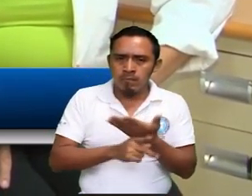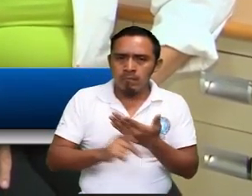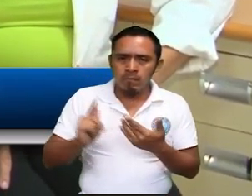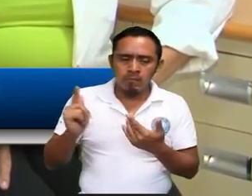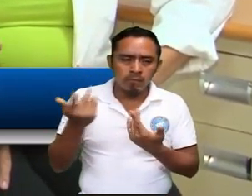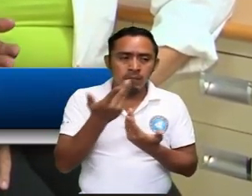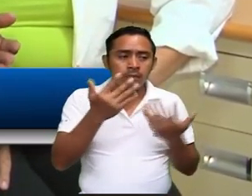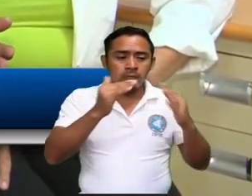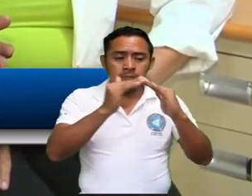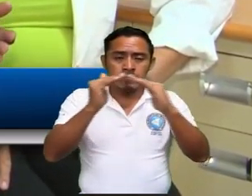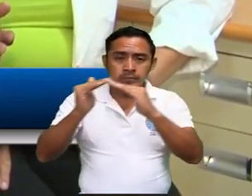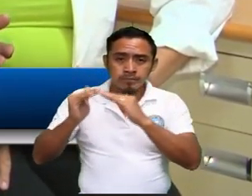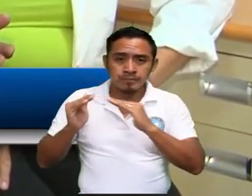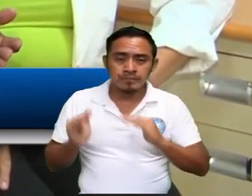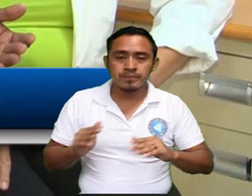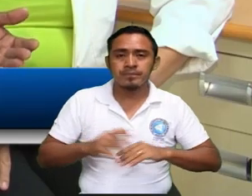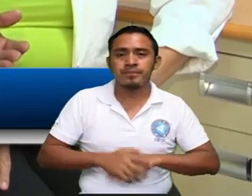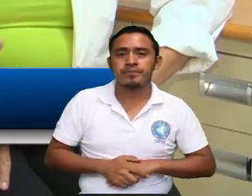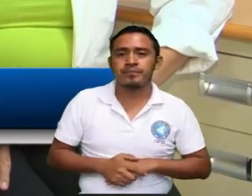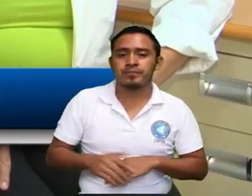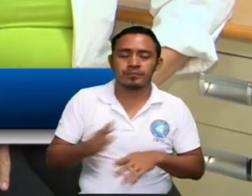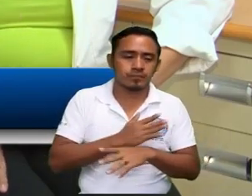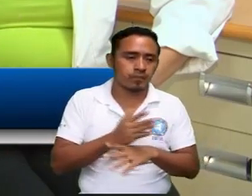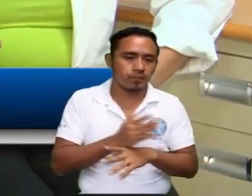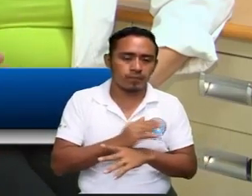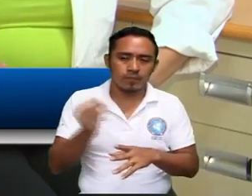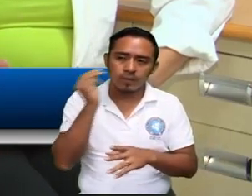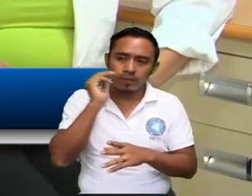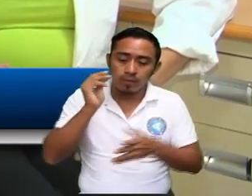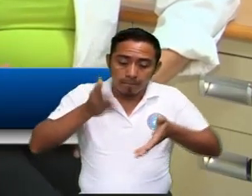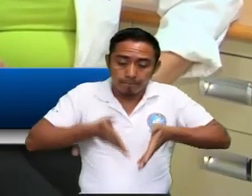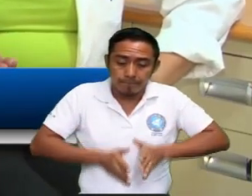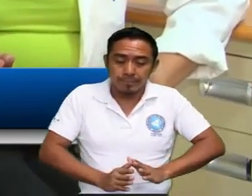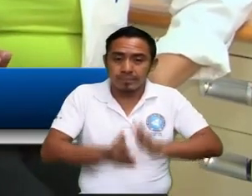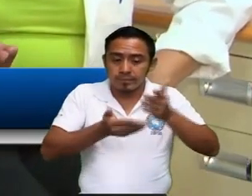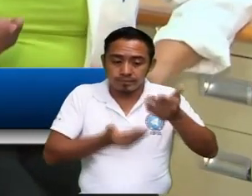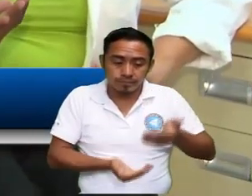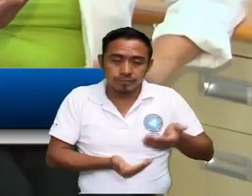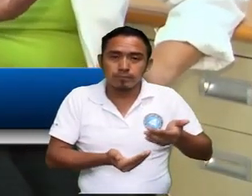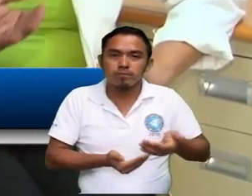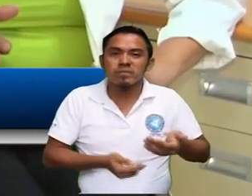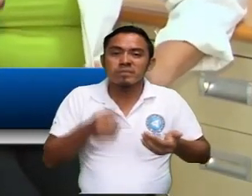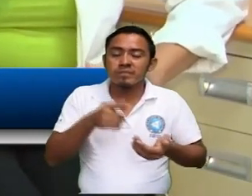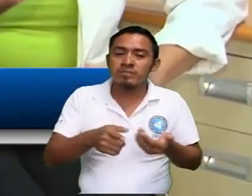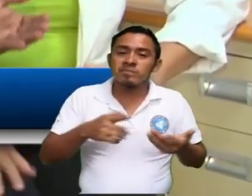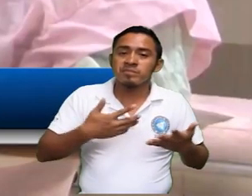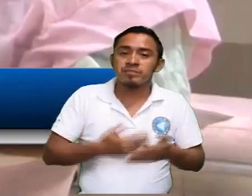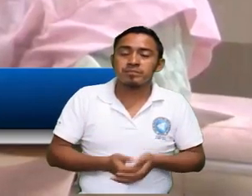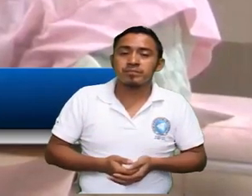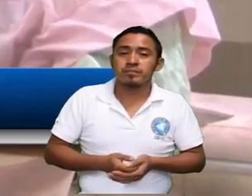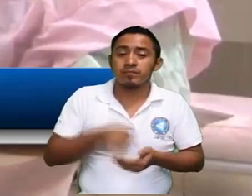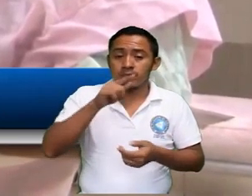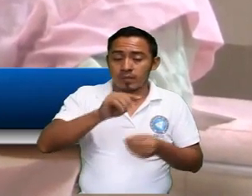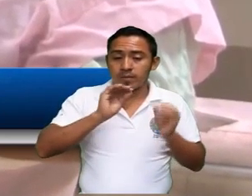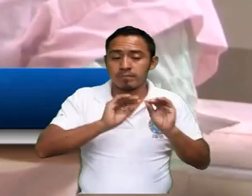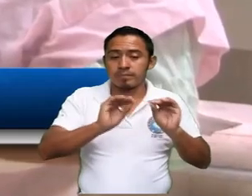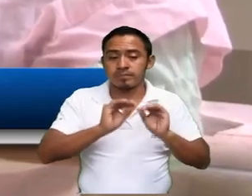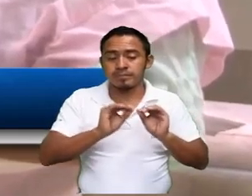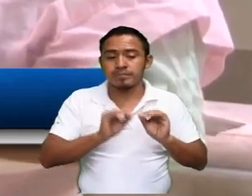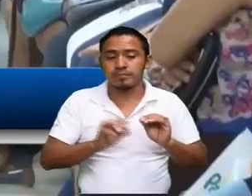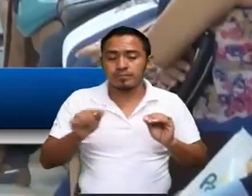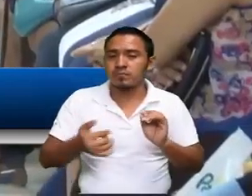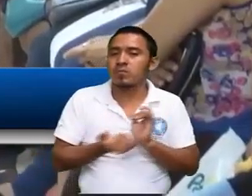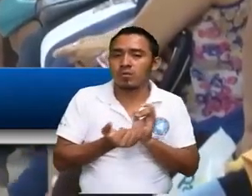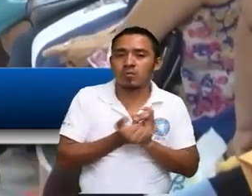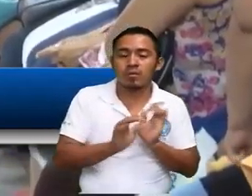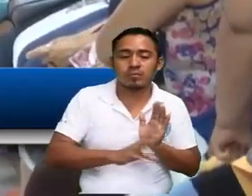hogares de las madres que acaban de dar a luz. O sea, ustedes les enseñan las técnicas para que ellos